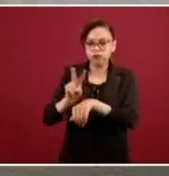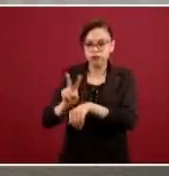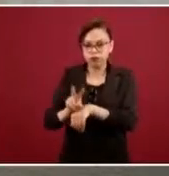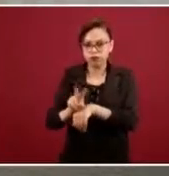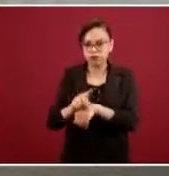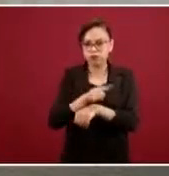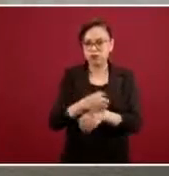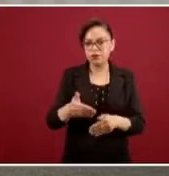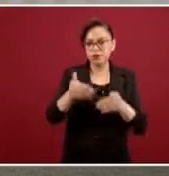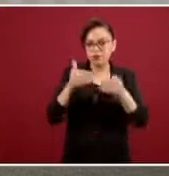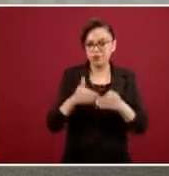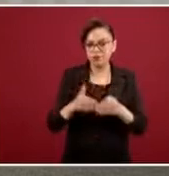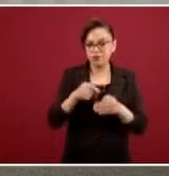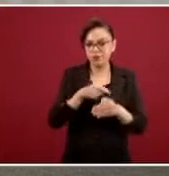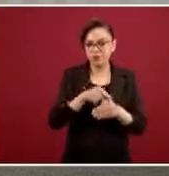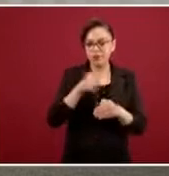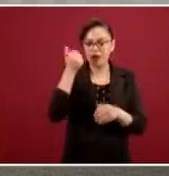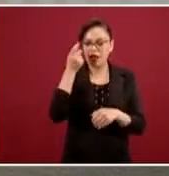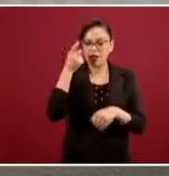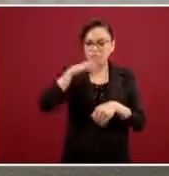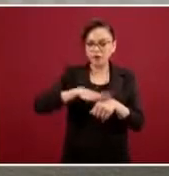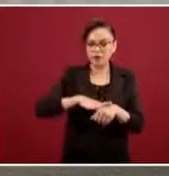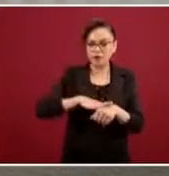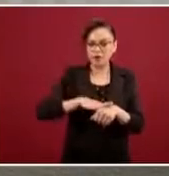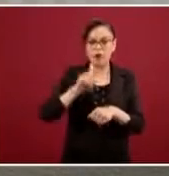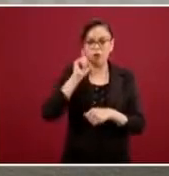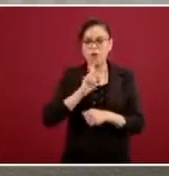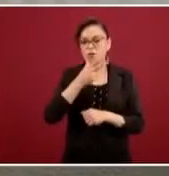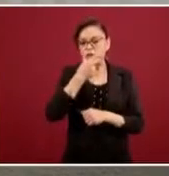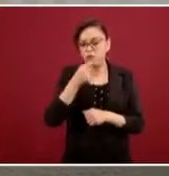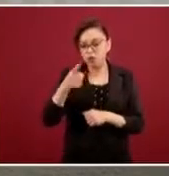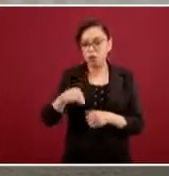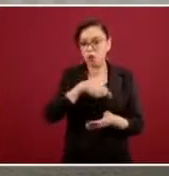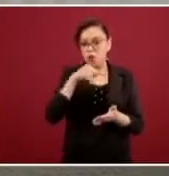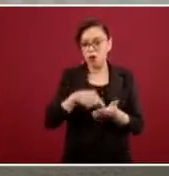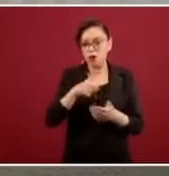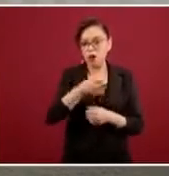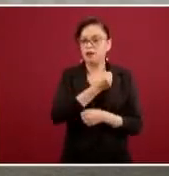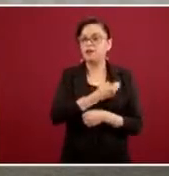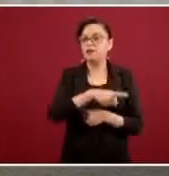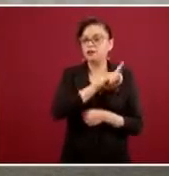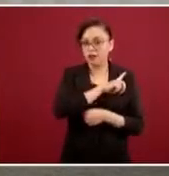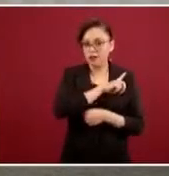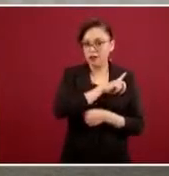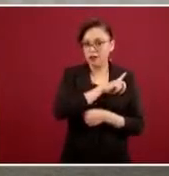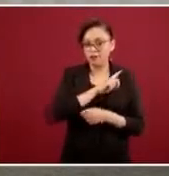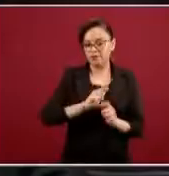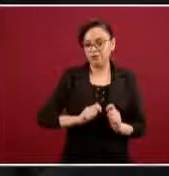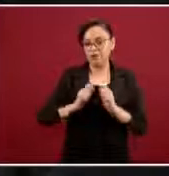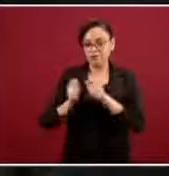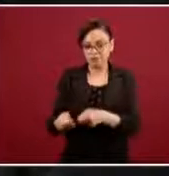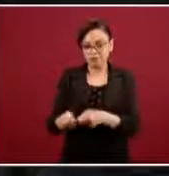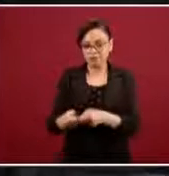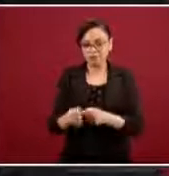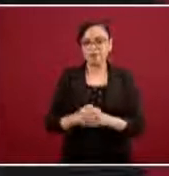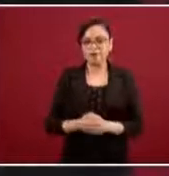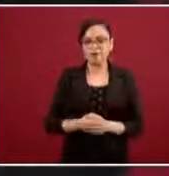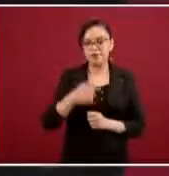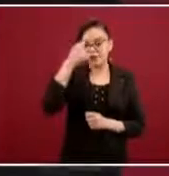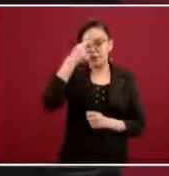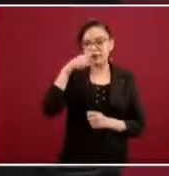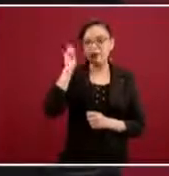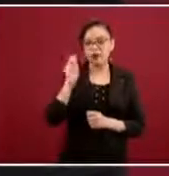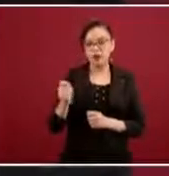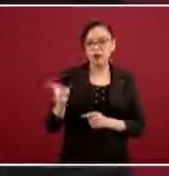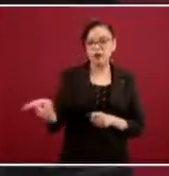un administrador o administradora del centro de salud. Y finalmente, en relación a las funciones de equipos de